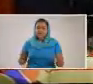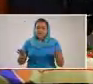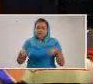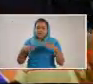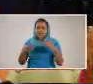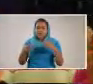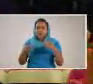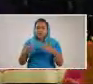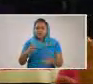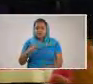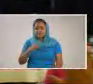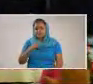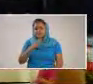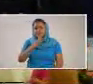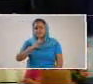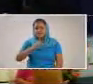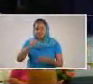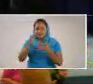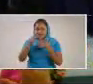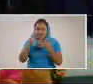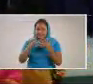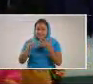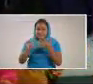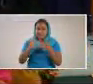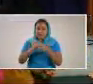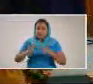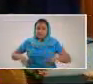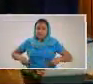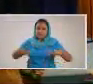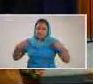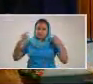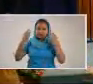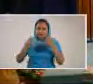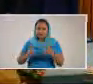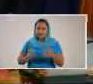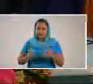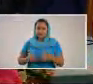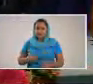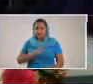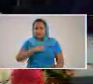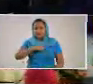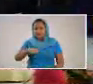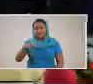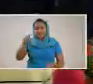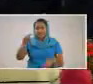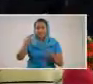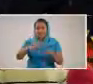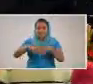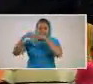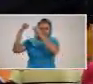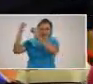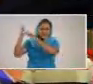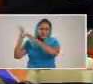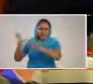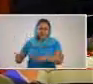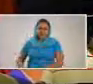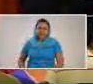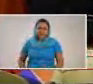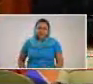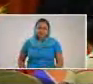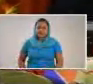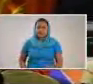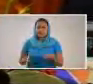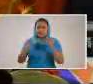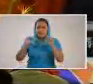es característico de los vivientes que habrán de ser arrebatados,